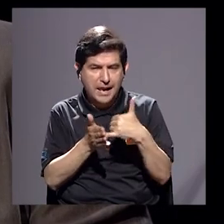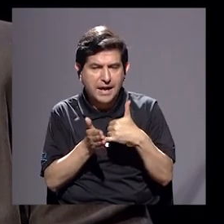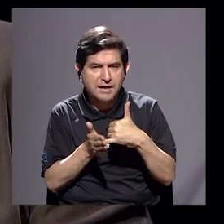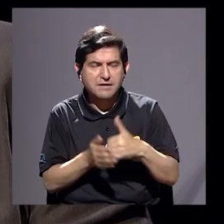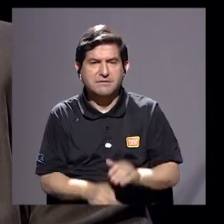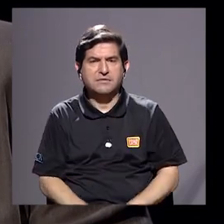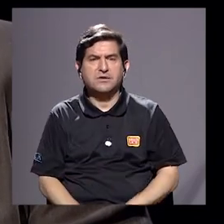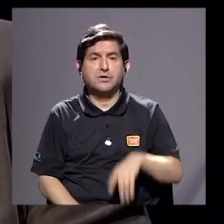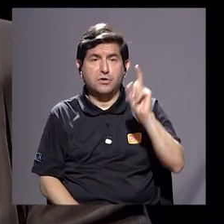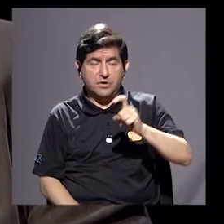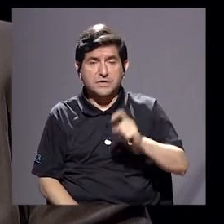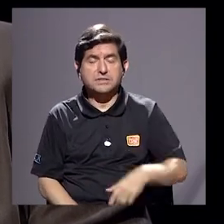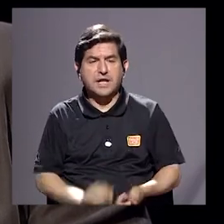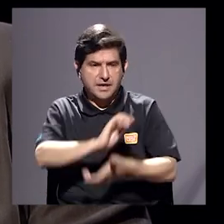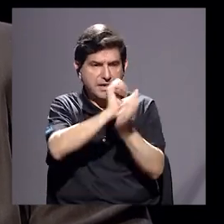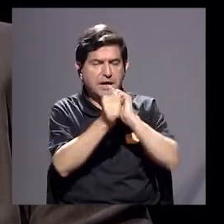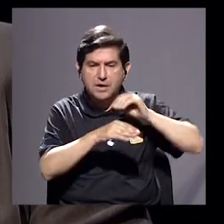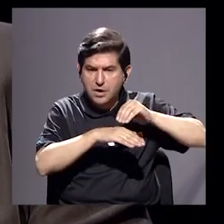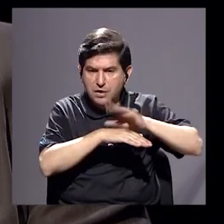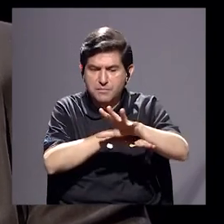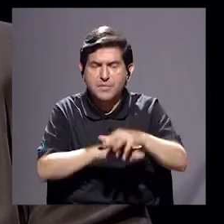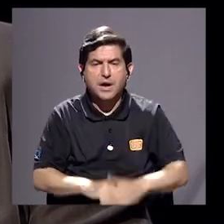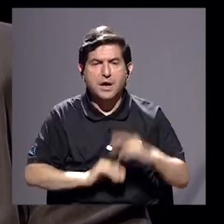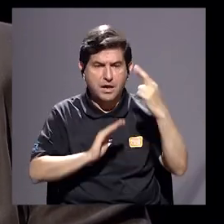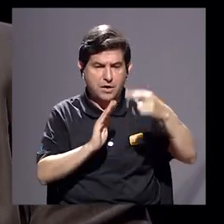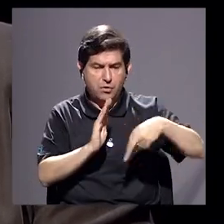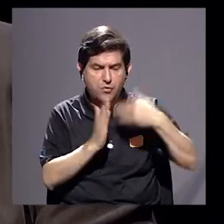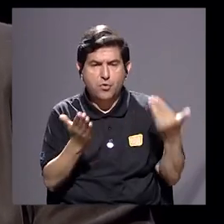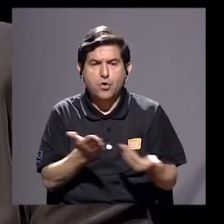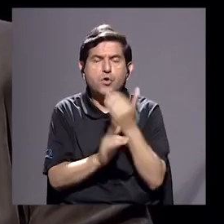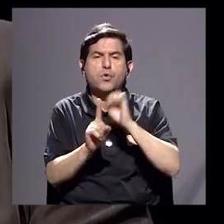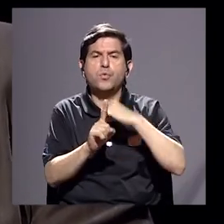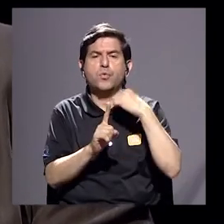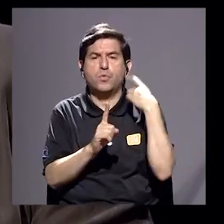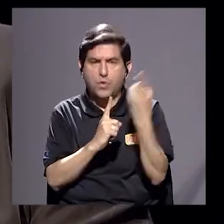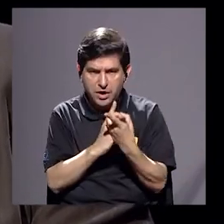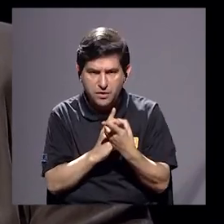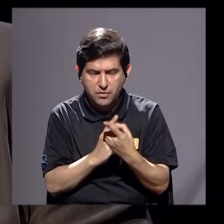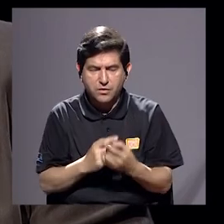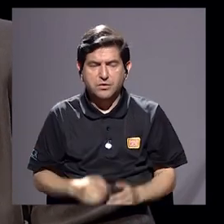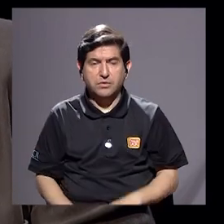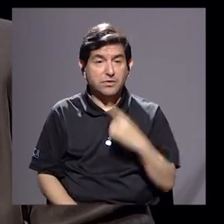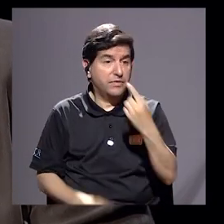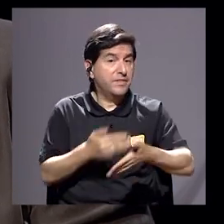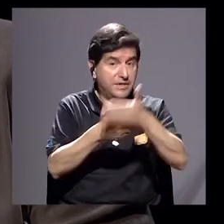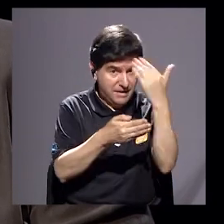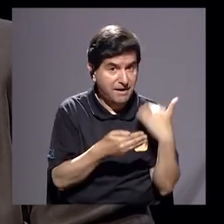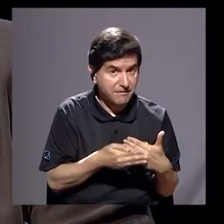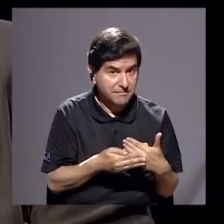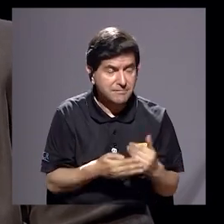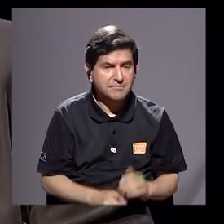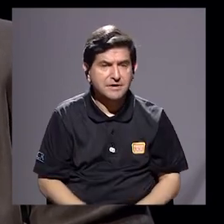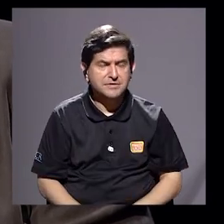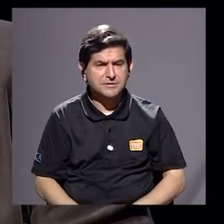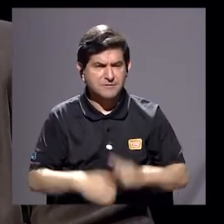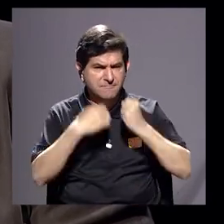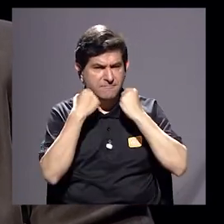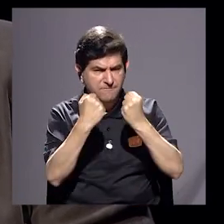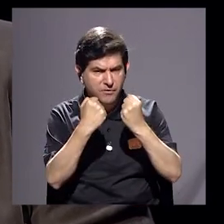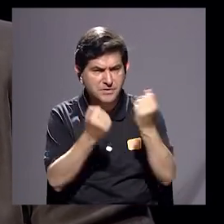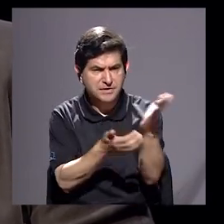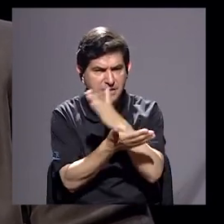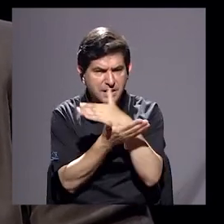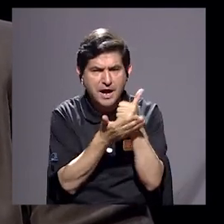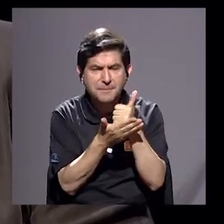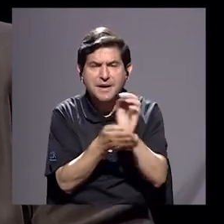quiere reorientar se asumir un rol nuevo en la sociedad como te está ha comentado anteriormente darle fortaleza a la